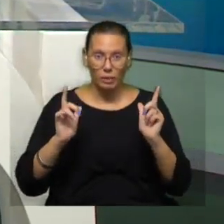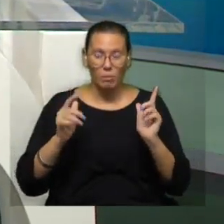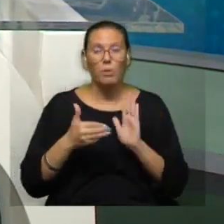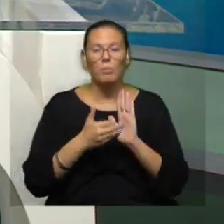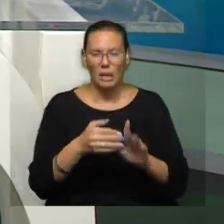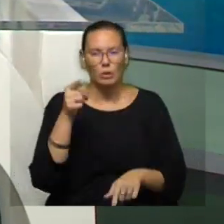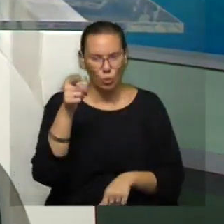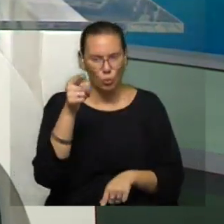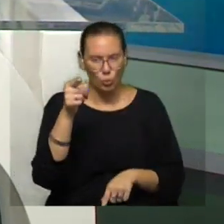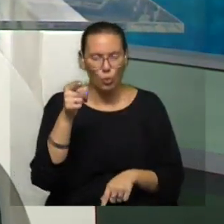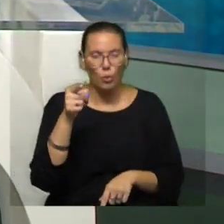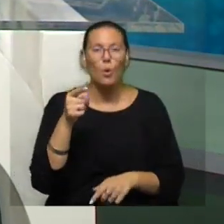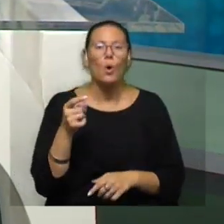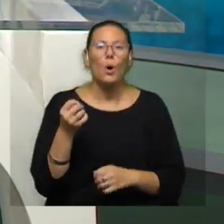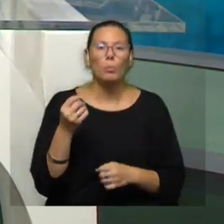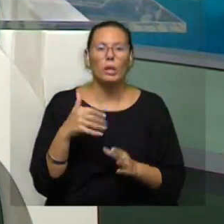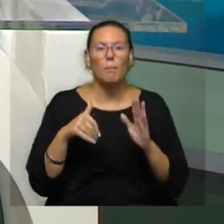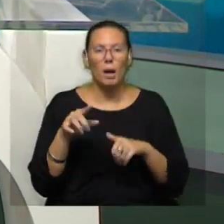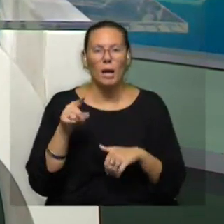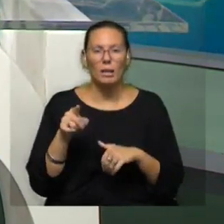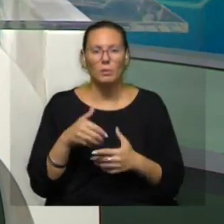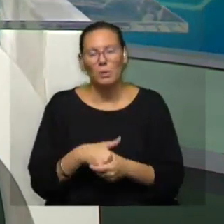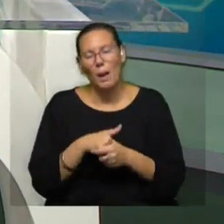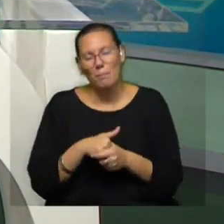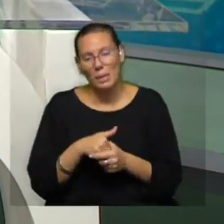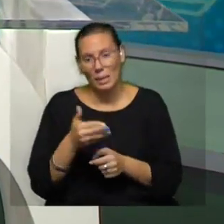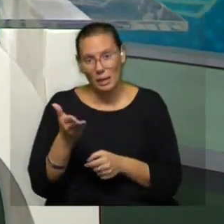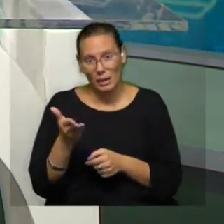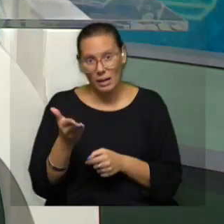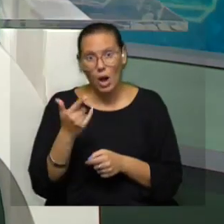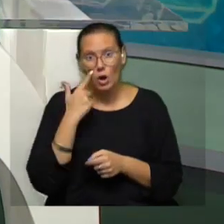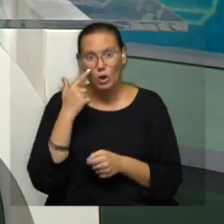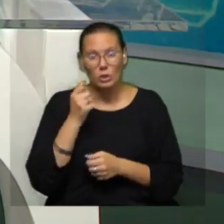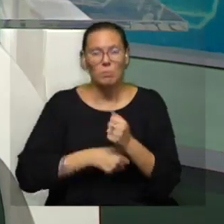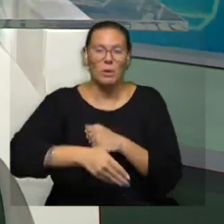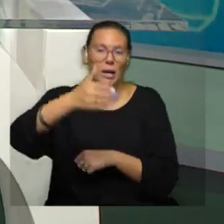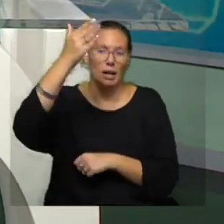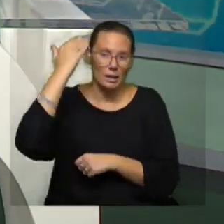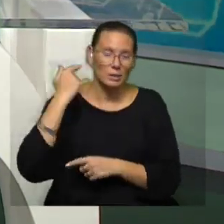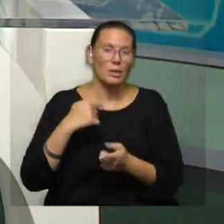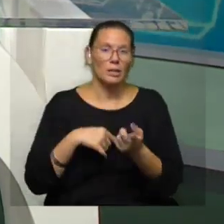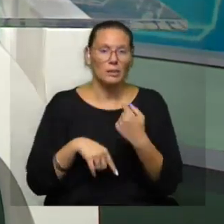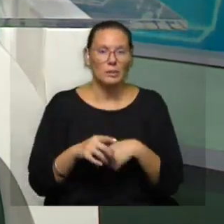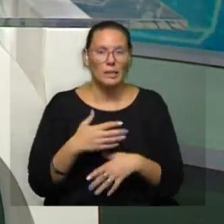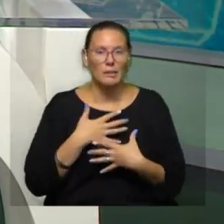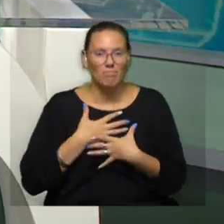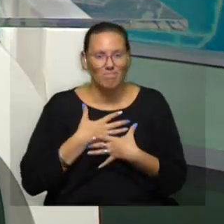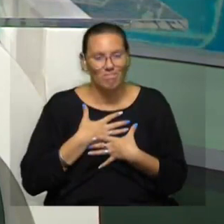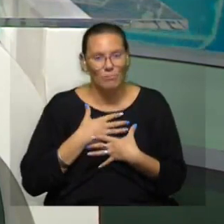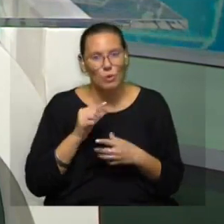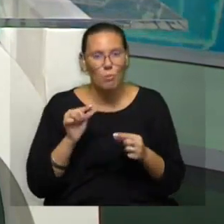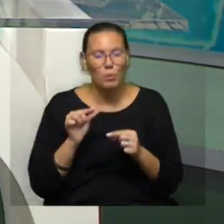presentes tú, pero porque más que nada porque es una gran amiga que nos conocemos hace mucho tiempo. Entonces tengo como mi juicio un